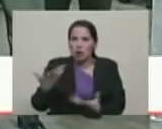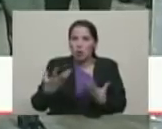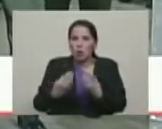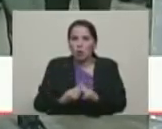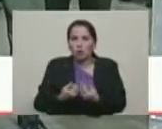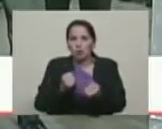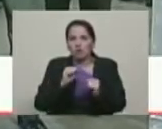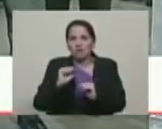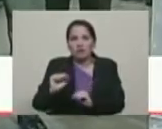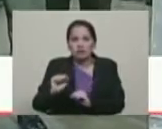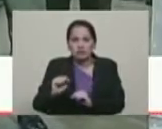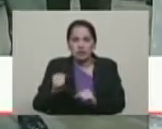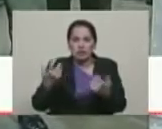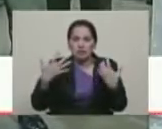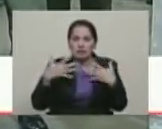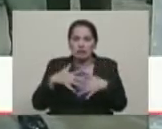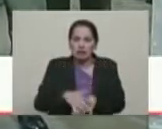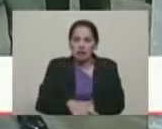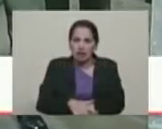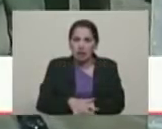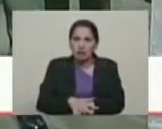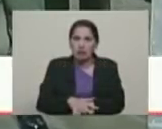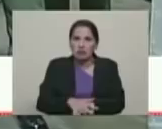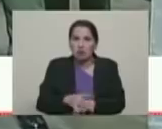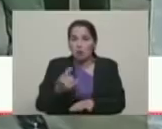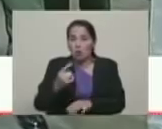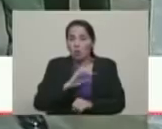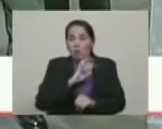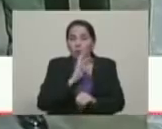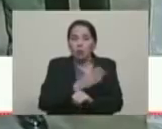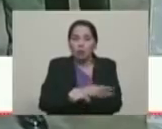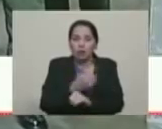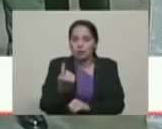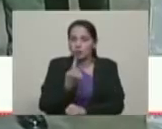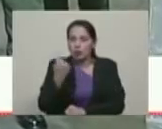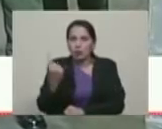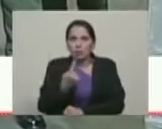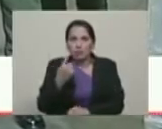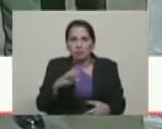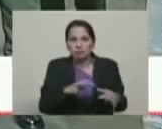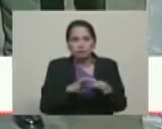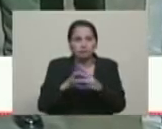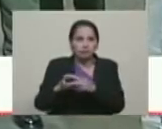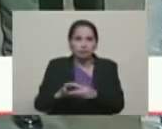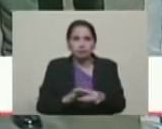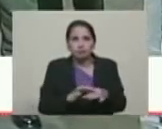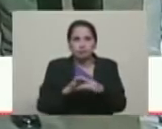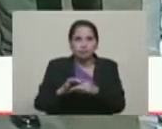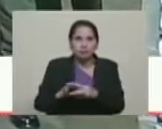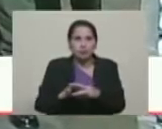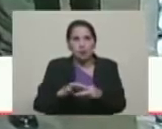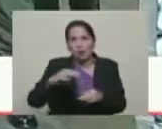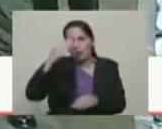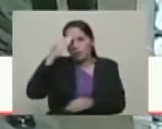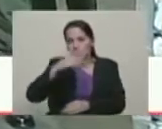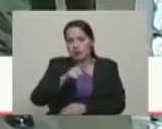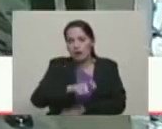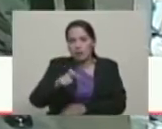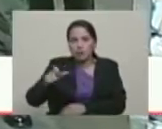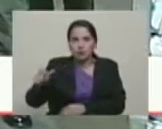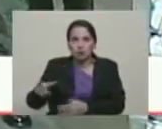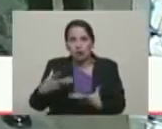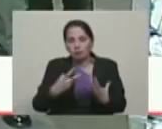las zonas de defensa integral de cada estado, articulados en un solo poder, poder de la revolución cívico-militar, un solo